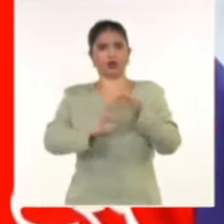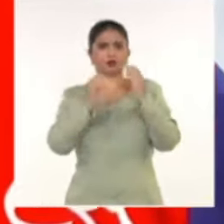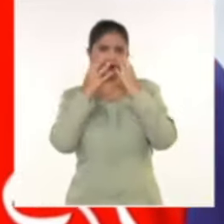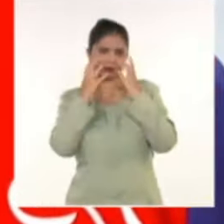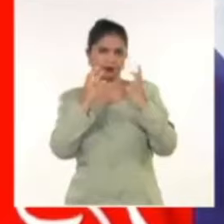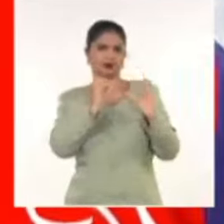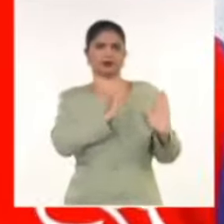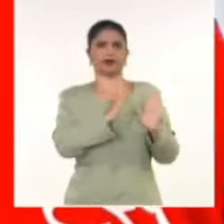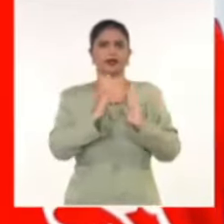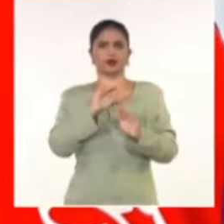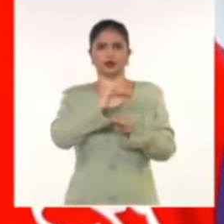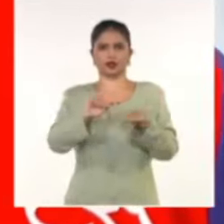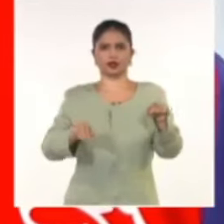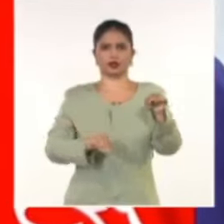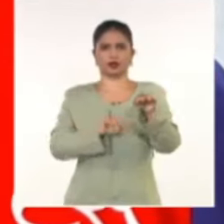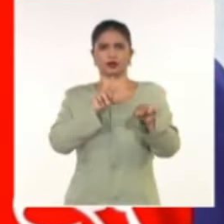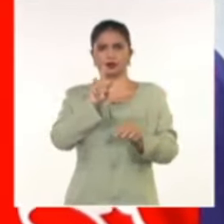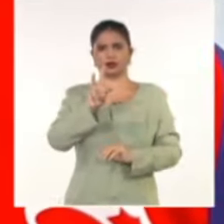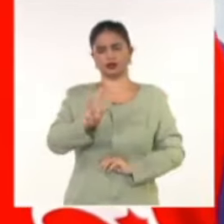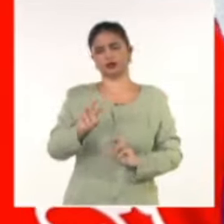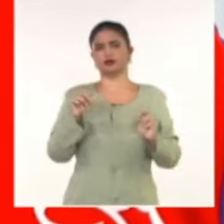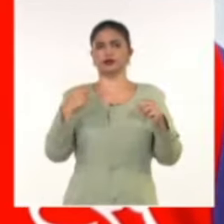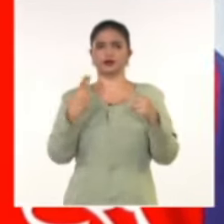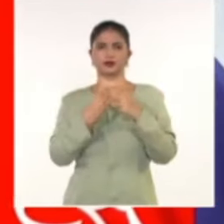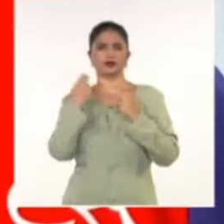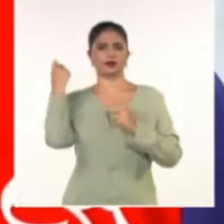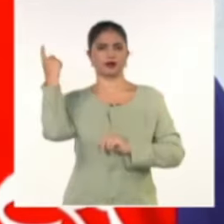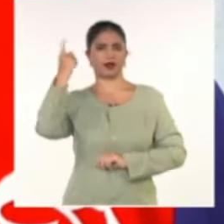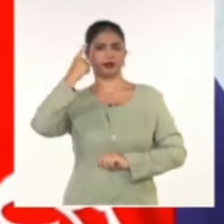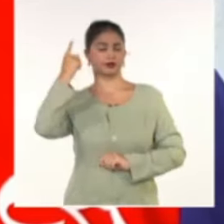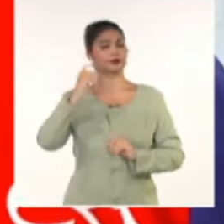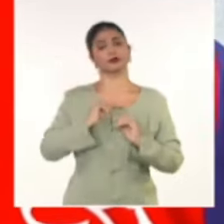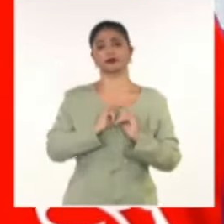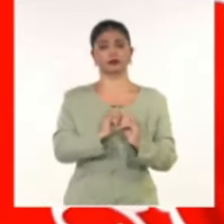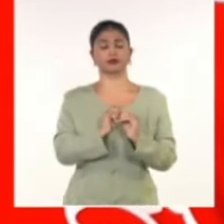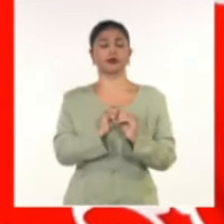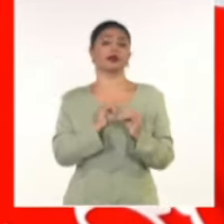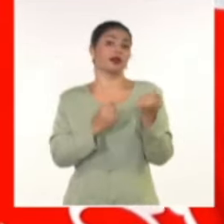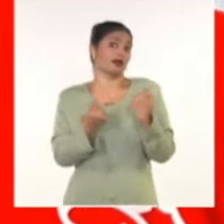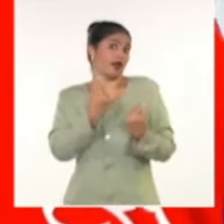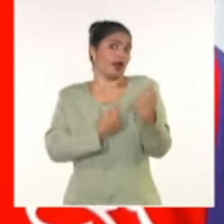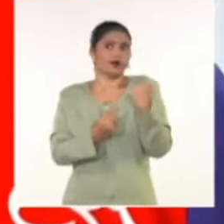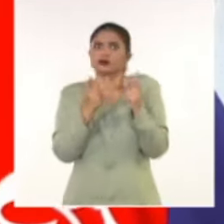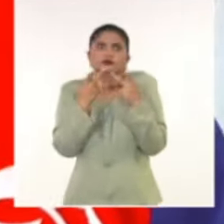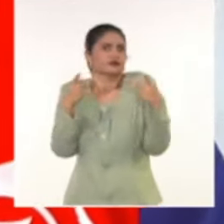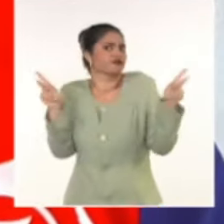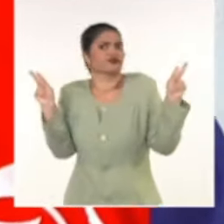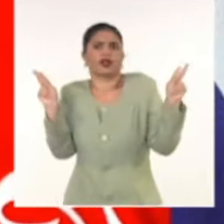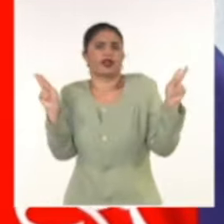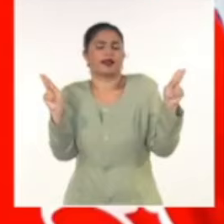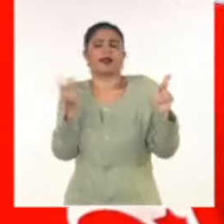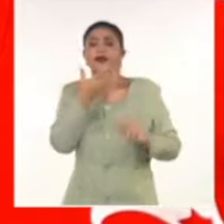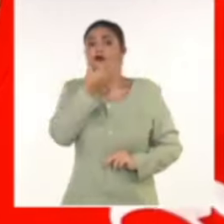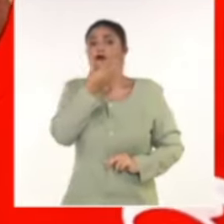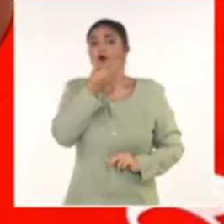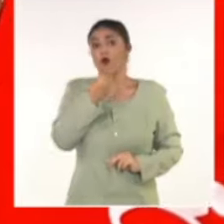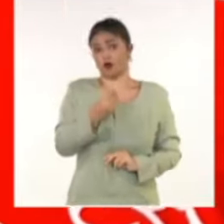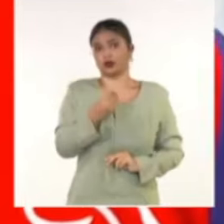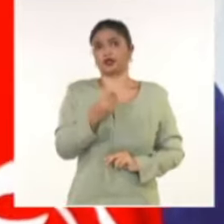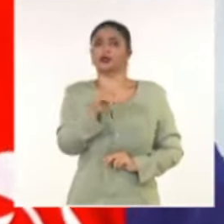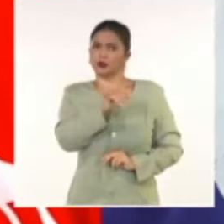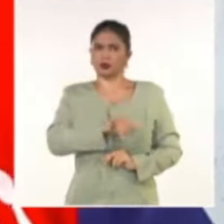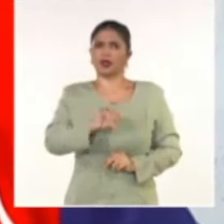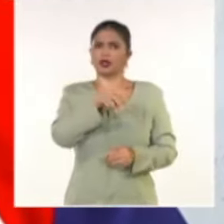categorías sub-23 y serie nacional, aunque tenemos que resaltar de que hay muchachos de mucha calidad de las categorías juveniles que también están incluidos